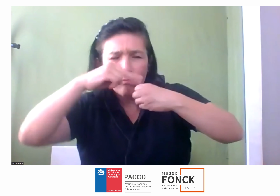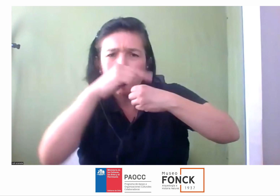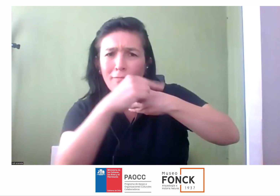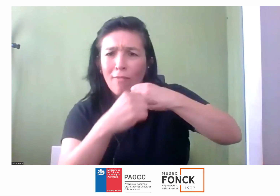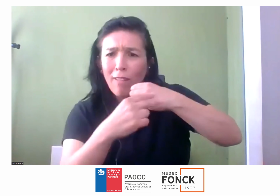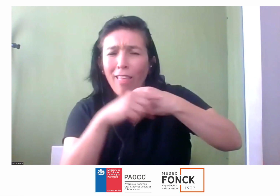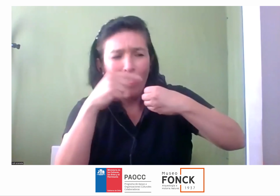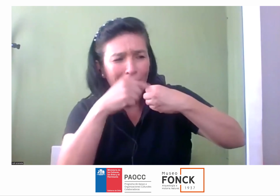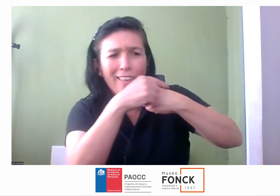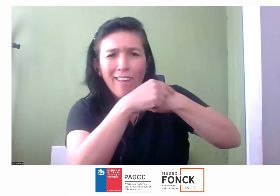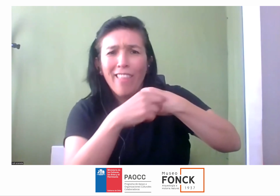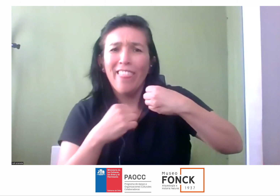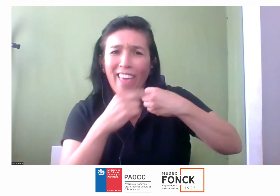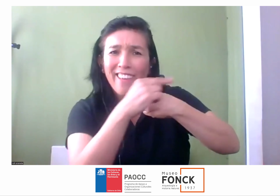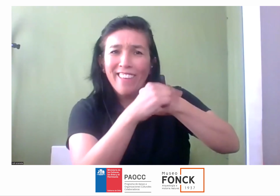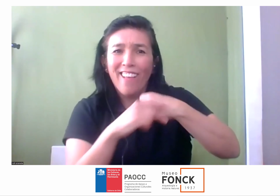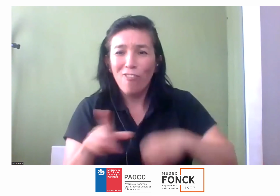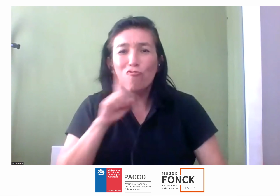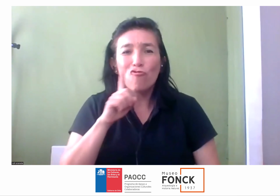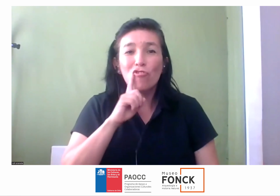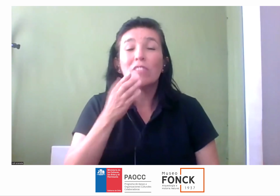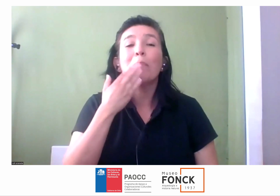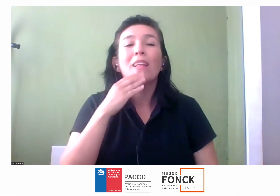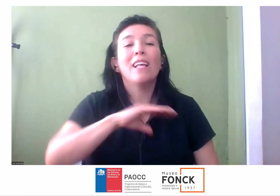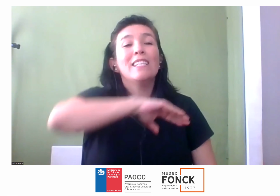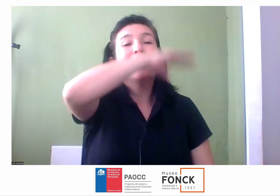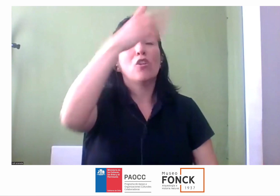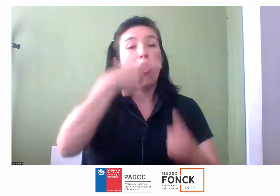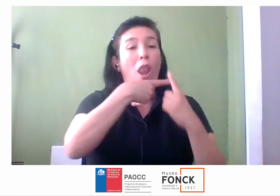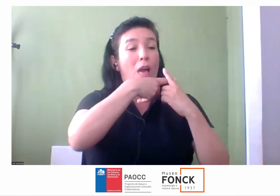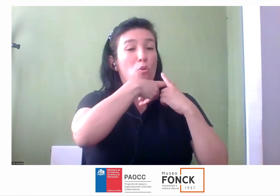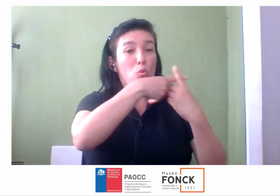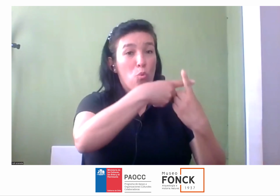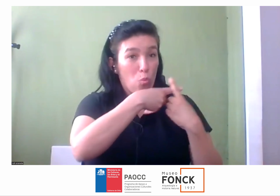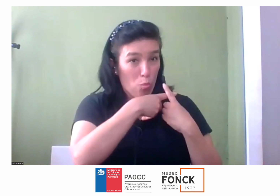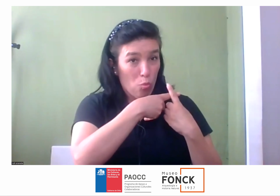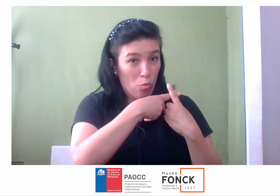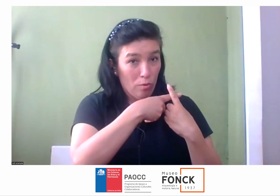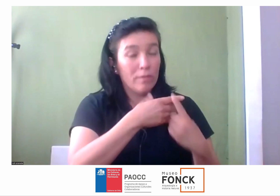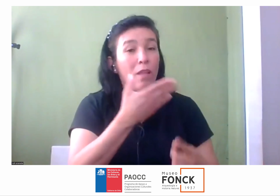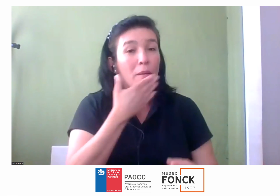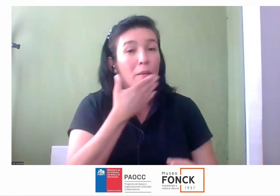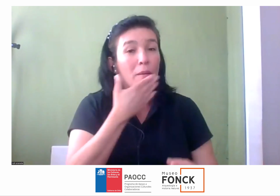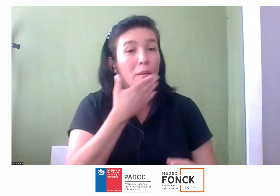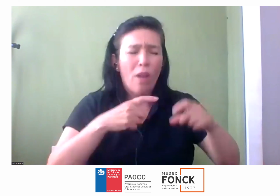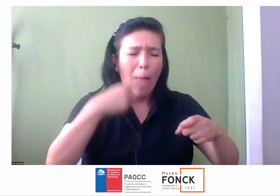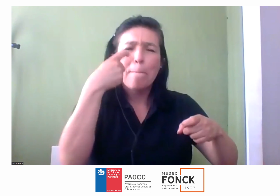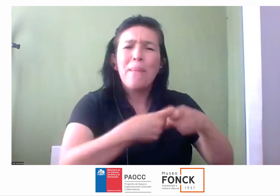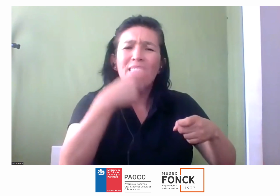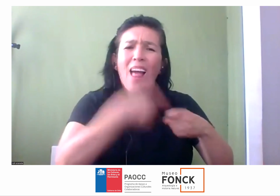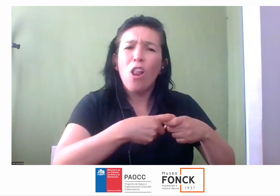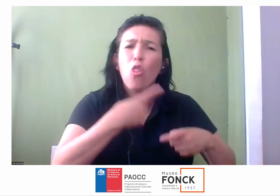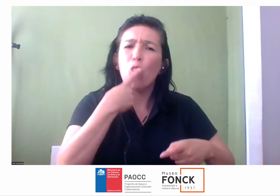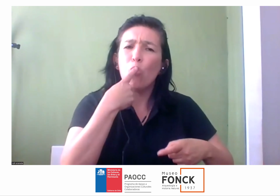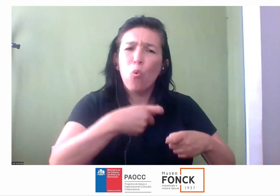elementos de guitas, como bien decía. En el Cerro La Cruz, por ejemplo, donde encontramos elementos, utensilios metálicos que